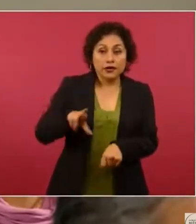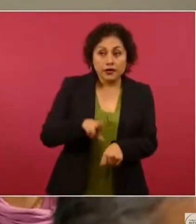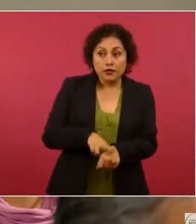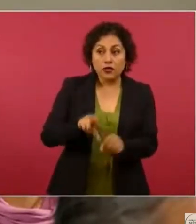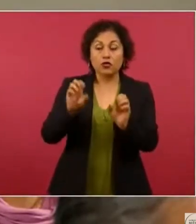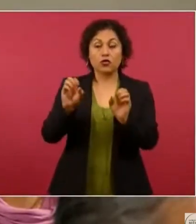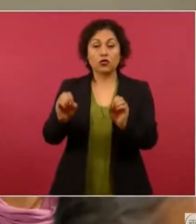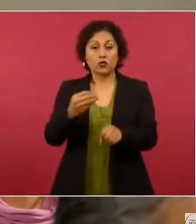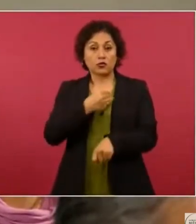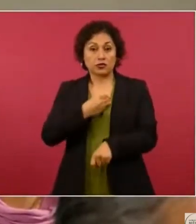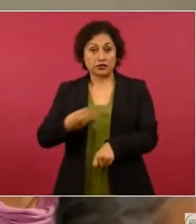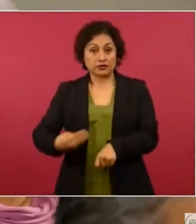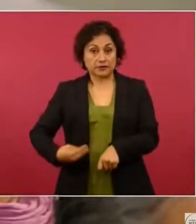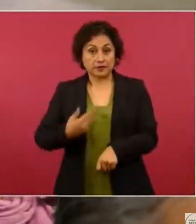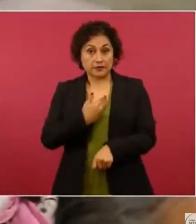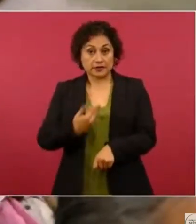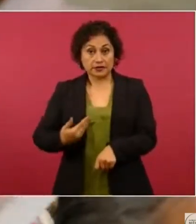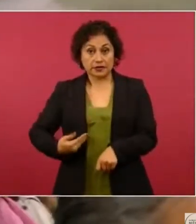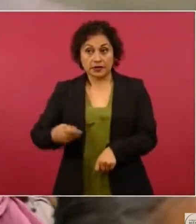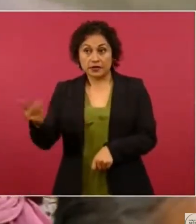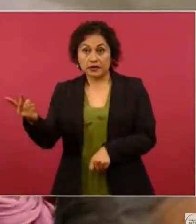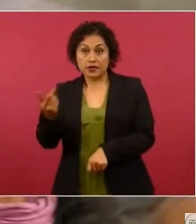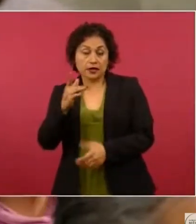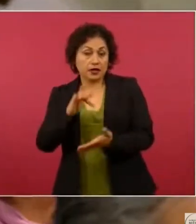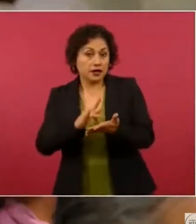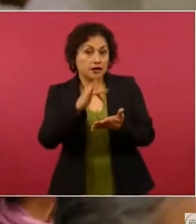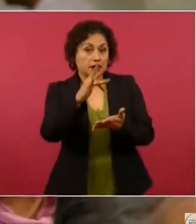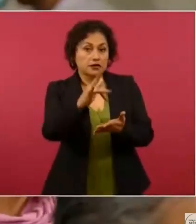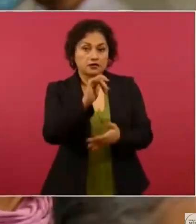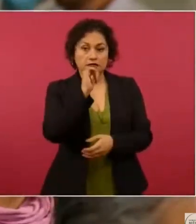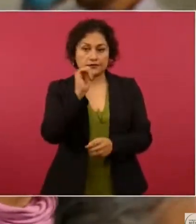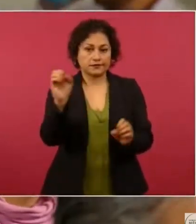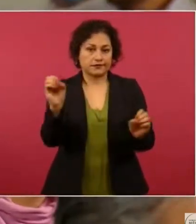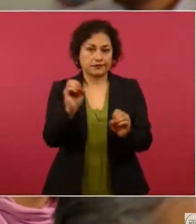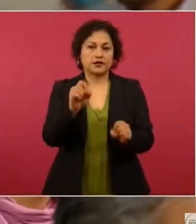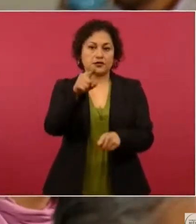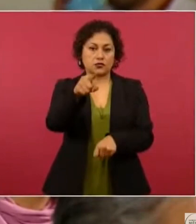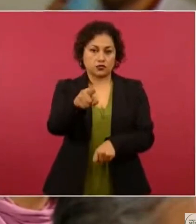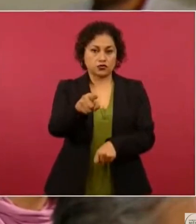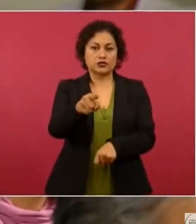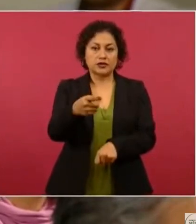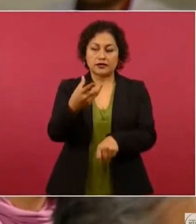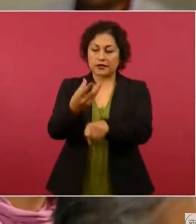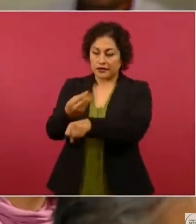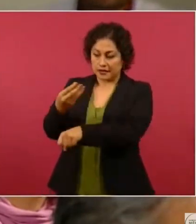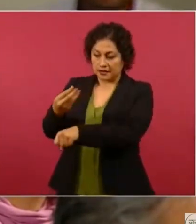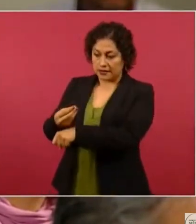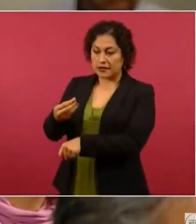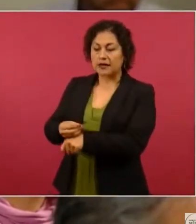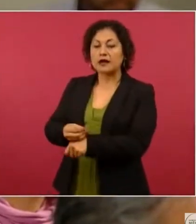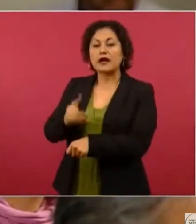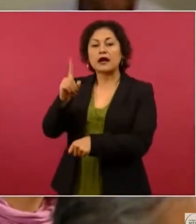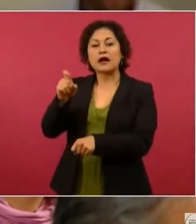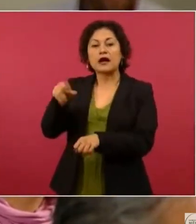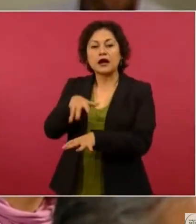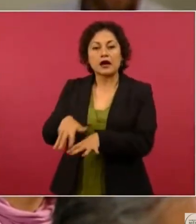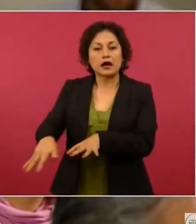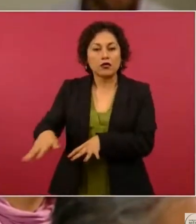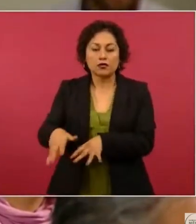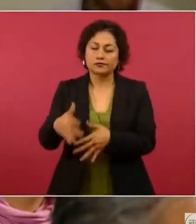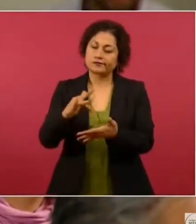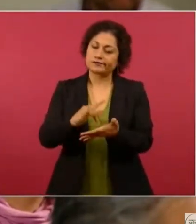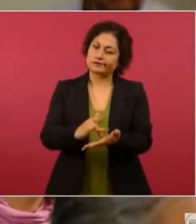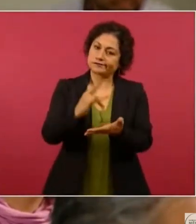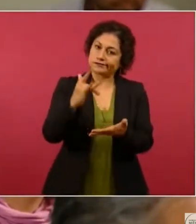han dignado a agradecer esa obra que está ahí del drenaje que le pedimos. Enorme apoyo para Cadereyta.